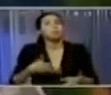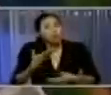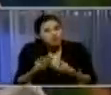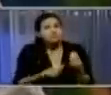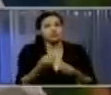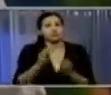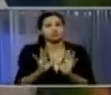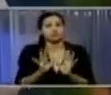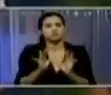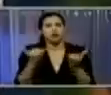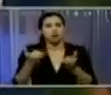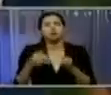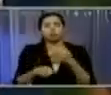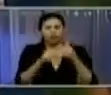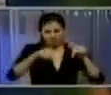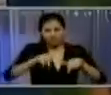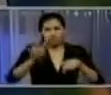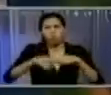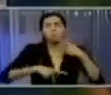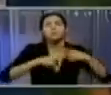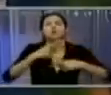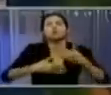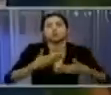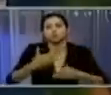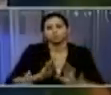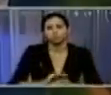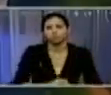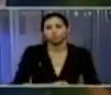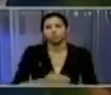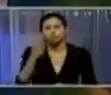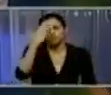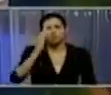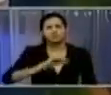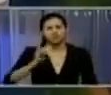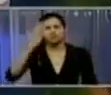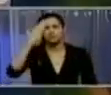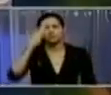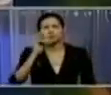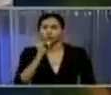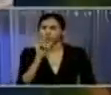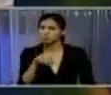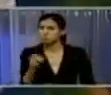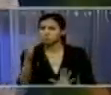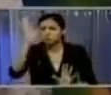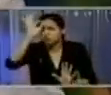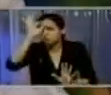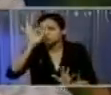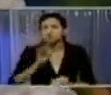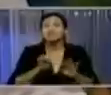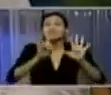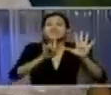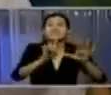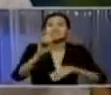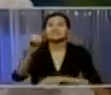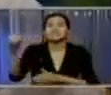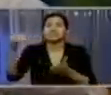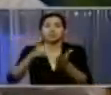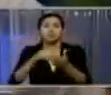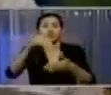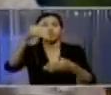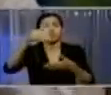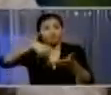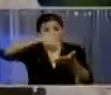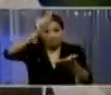Ahorita está el proceso. Ustedes saben ya, ¿verdad? No sé si están informados. 600.000 firmas irregulares